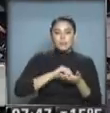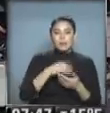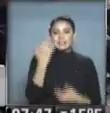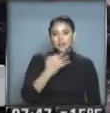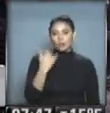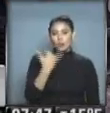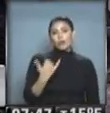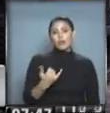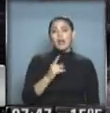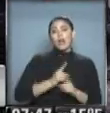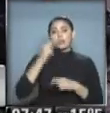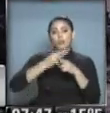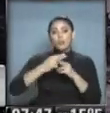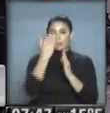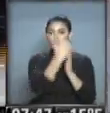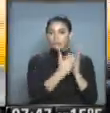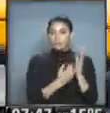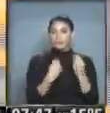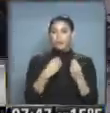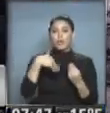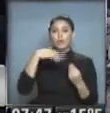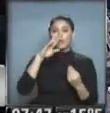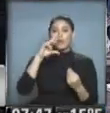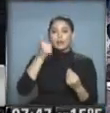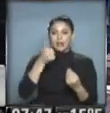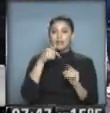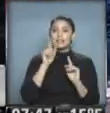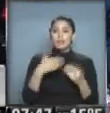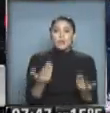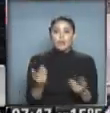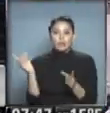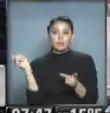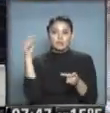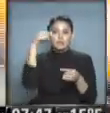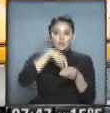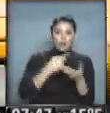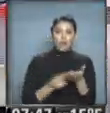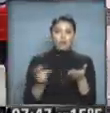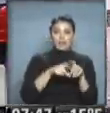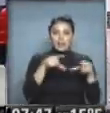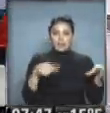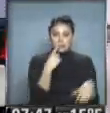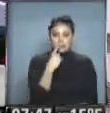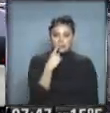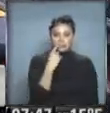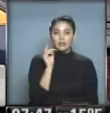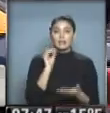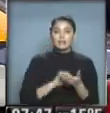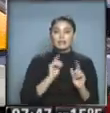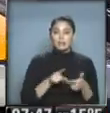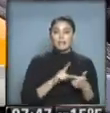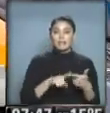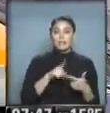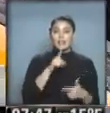carpeta algunos nombres más, porque Rodrigo Mora también podría volver al Monumental, al igual que Juan